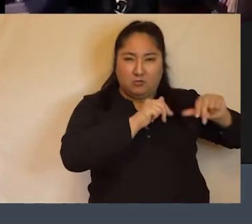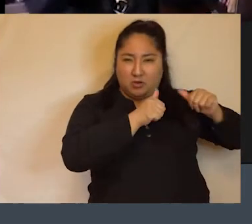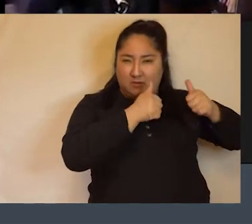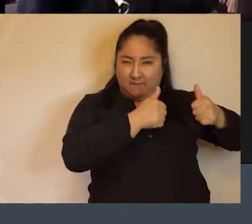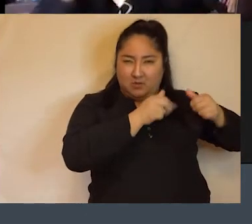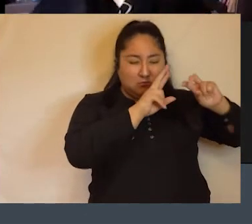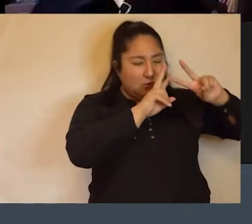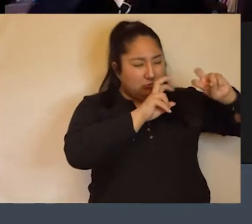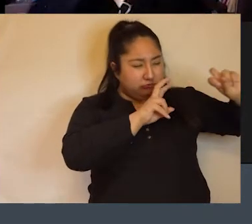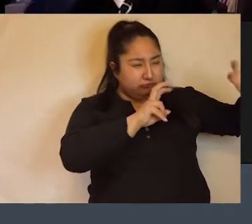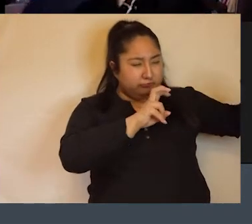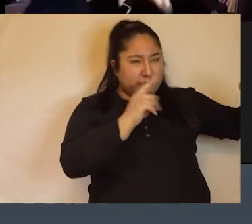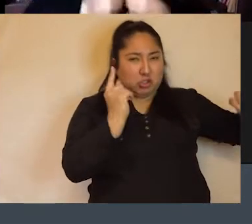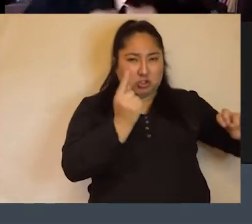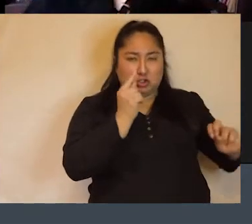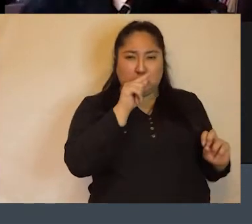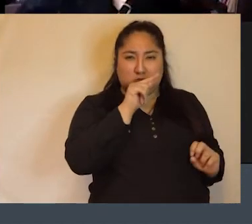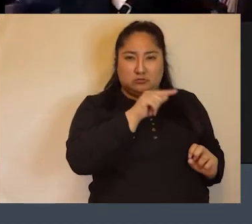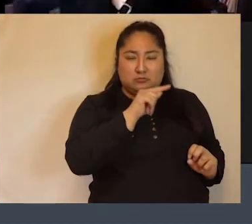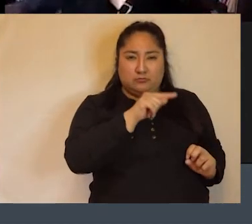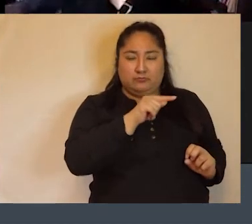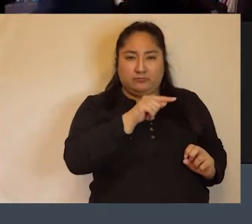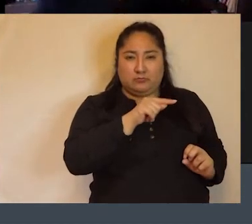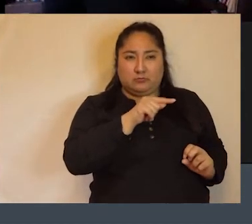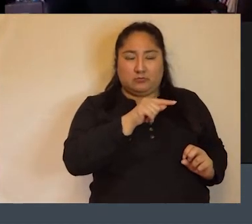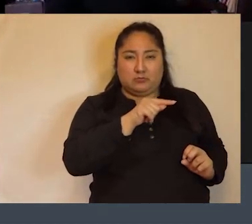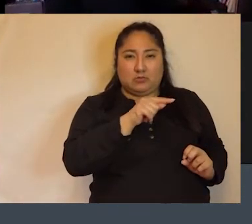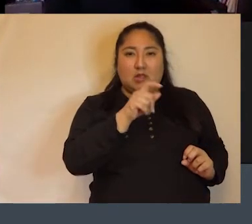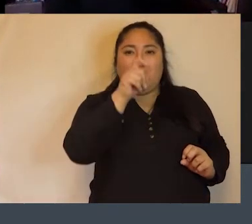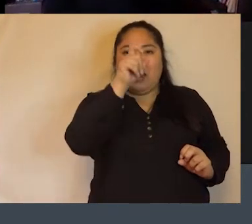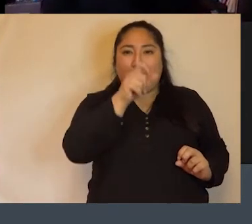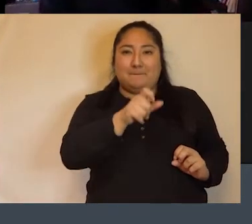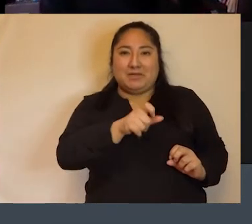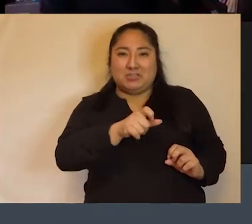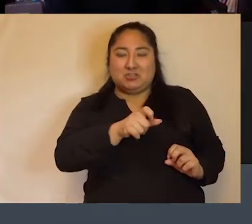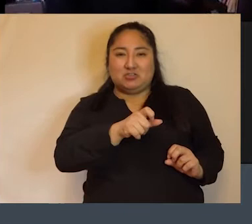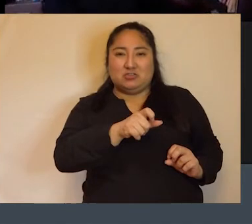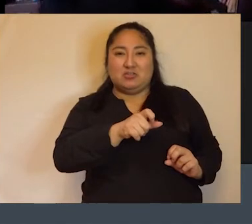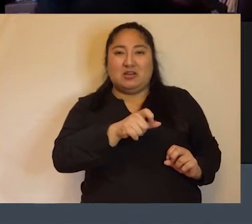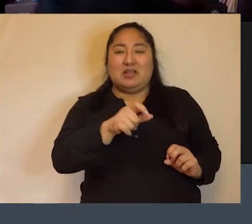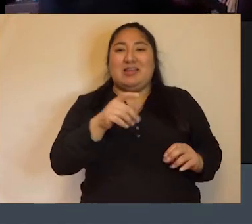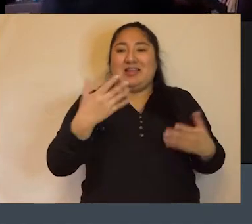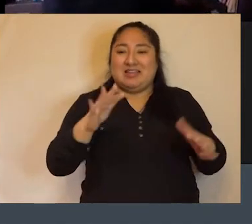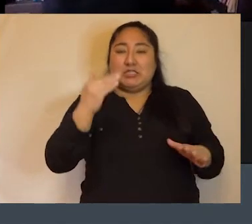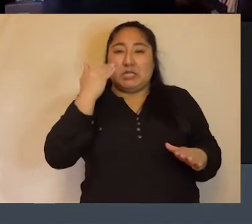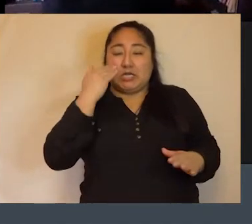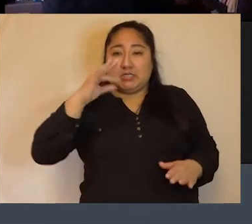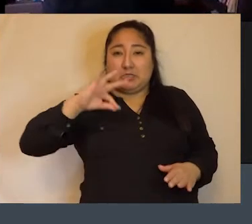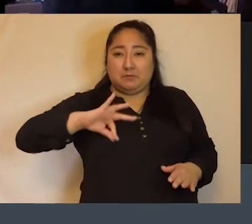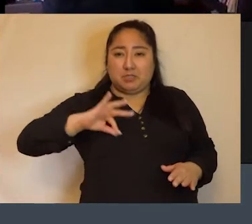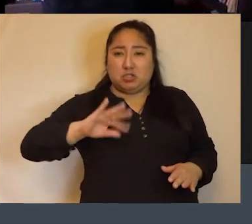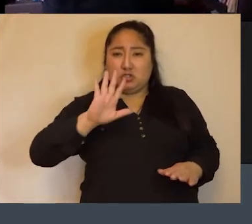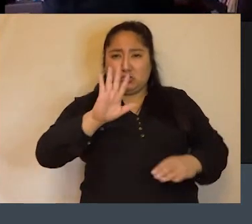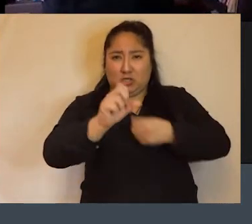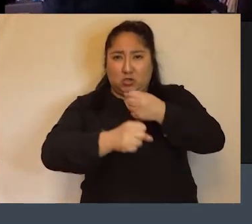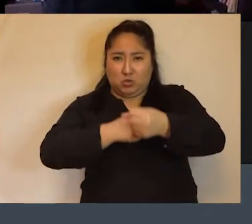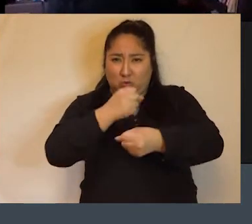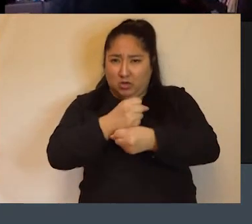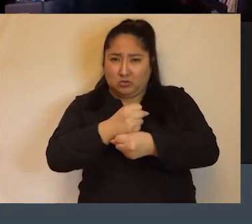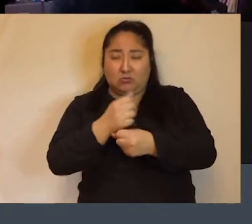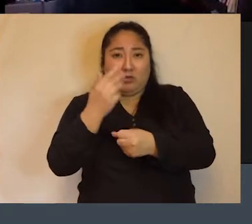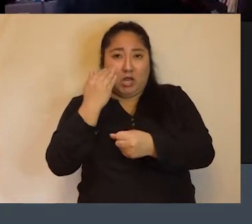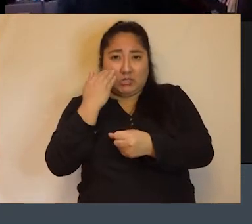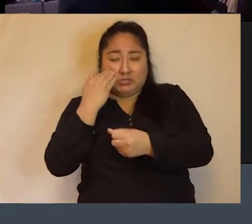evaluar, ¿ya? De que solamente los que estén cercanos a pensionarse, a lo más